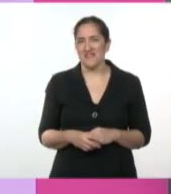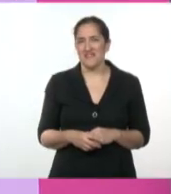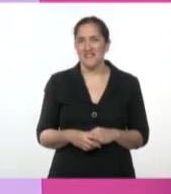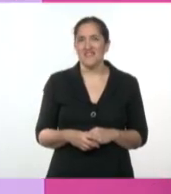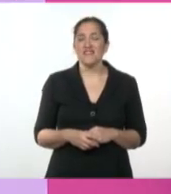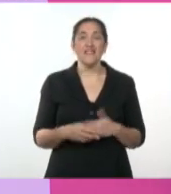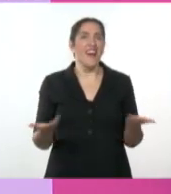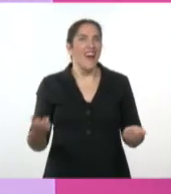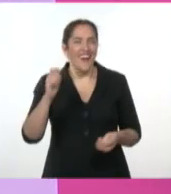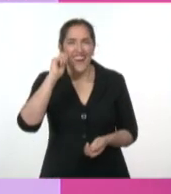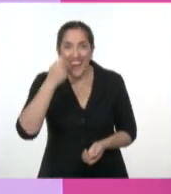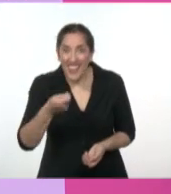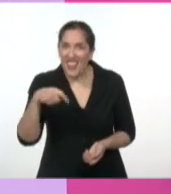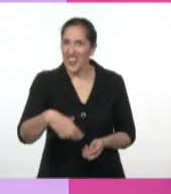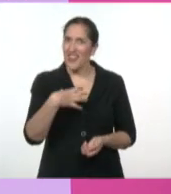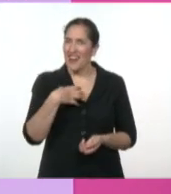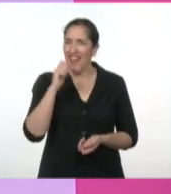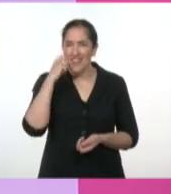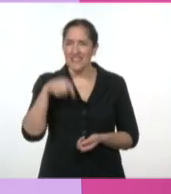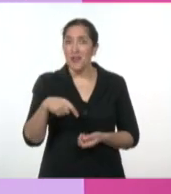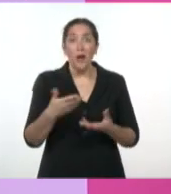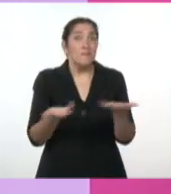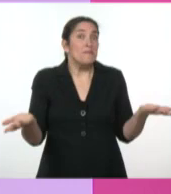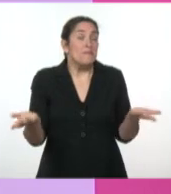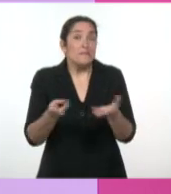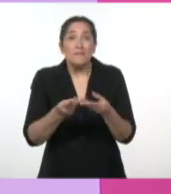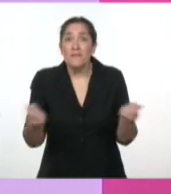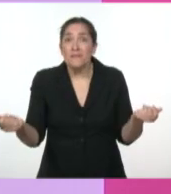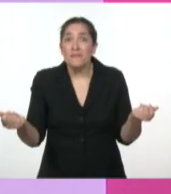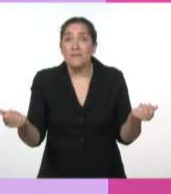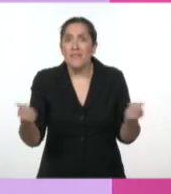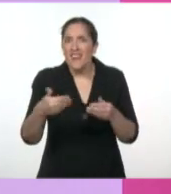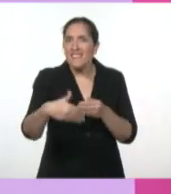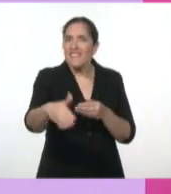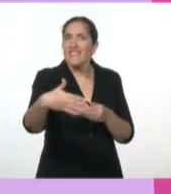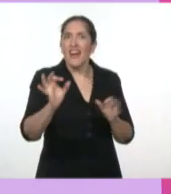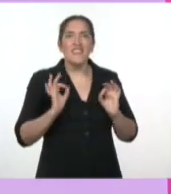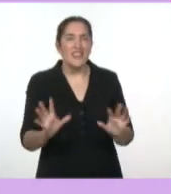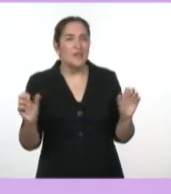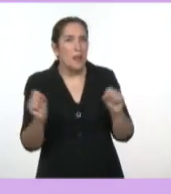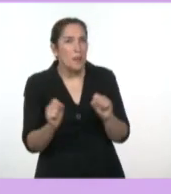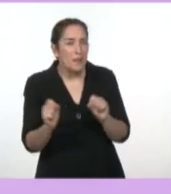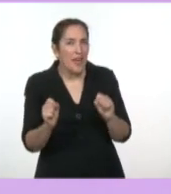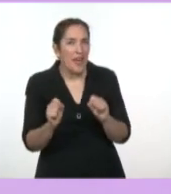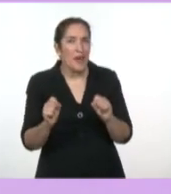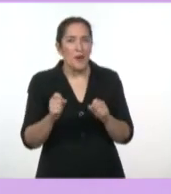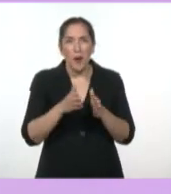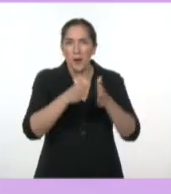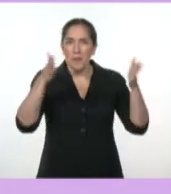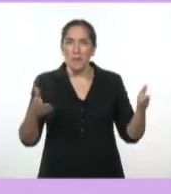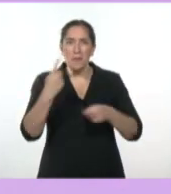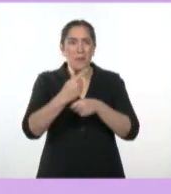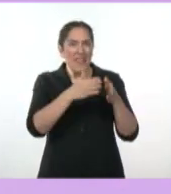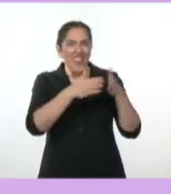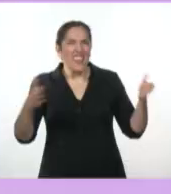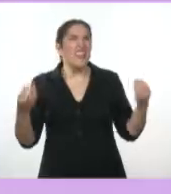Qué lindo, buenísima la clase de hoy. Mica, se nos termina, están en el horizonte las vacaciones de invierno, se termina esta primera parte del año. ¿Qué vimos